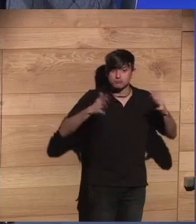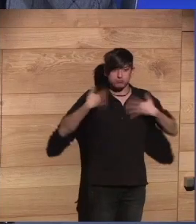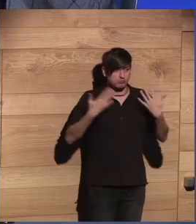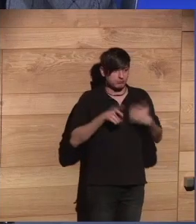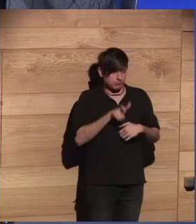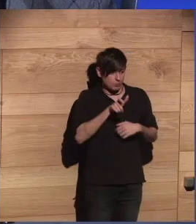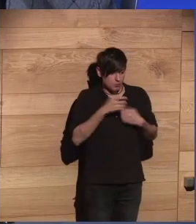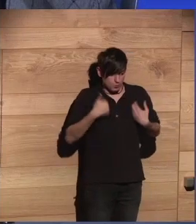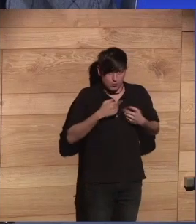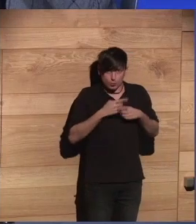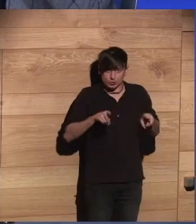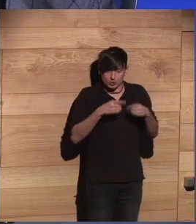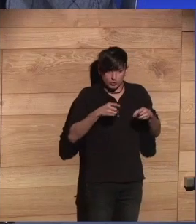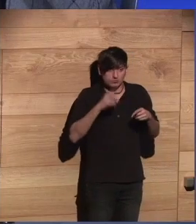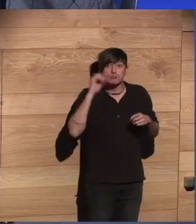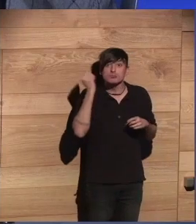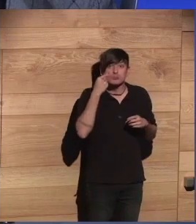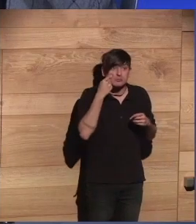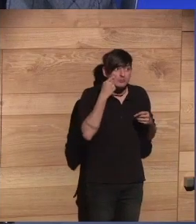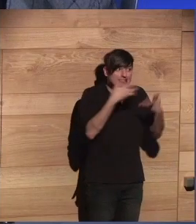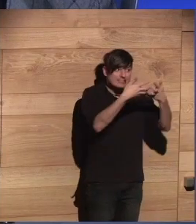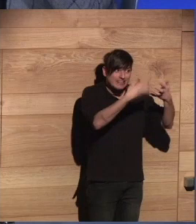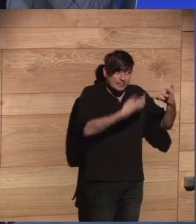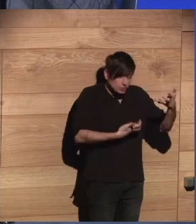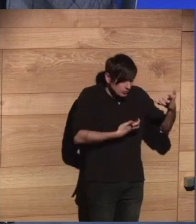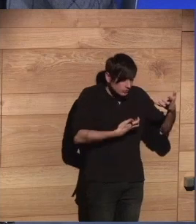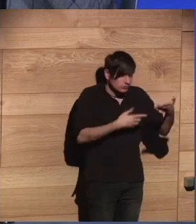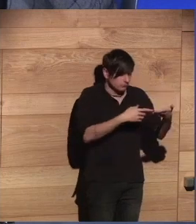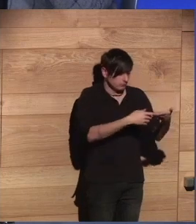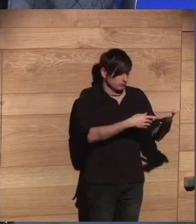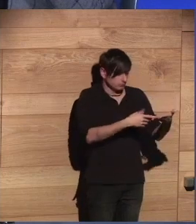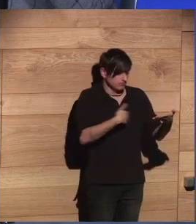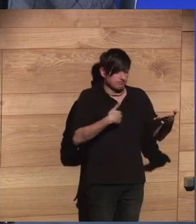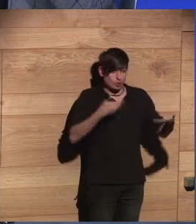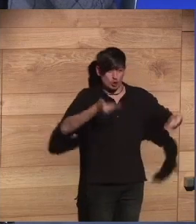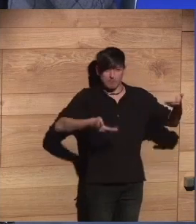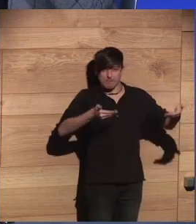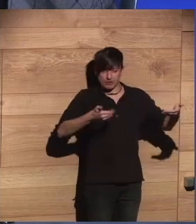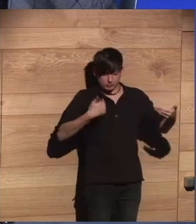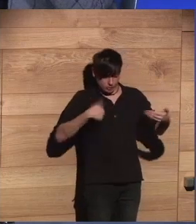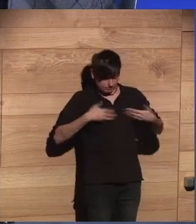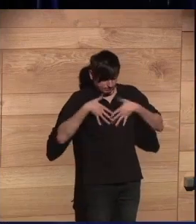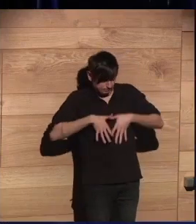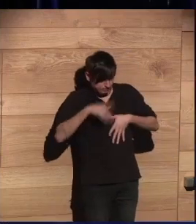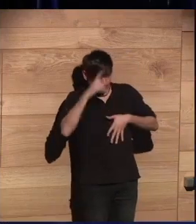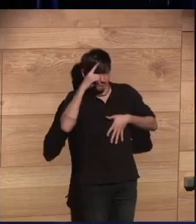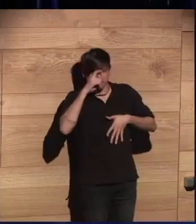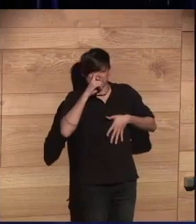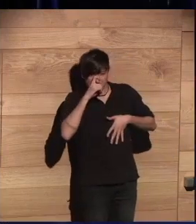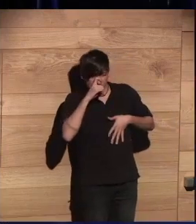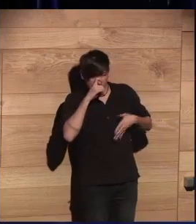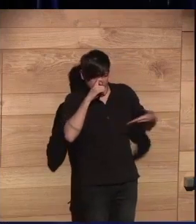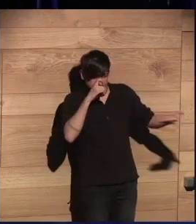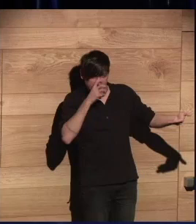músico, descubres el texto, lo confrontas con lo que tú tienes instalado en tu memoria, en tu oído,